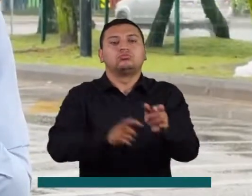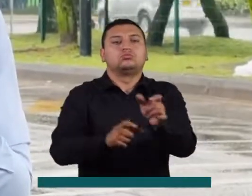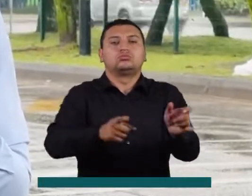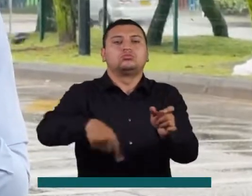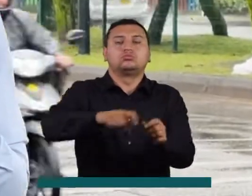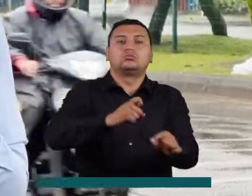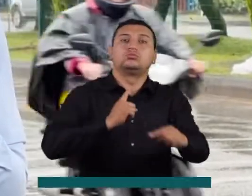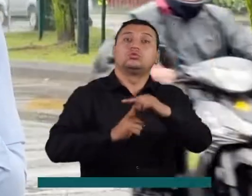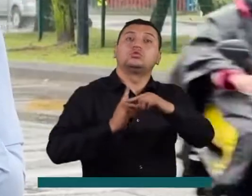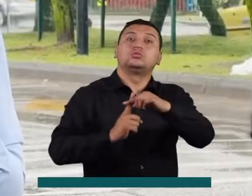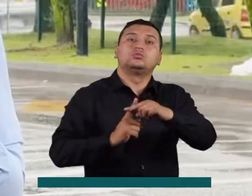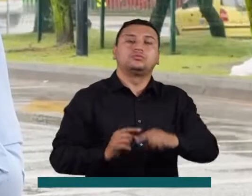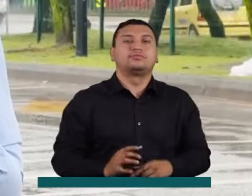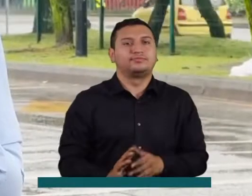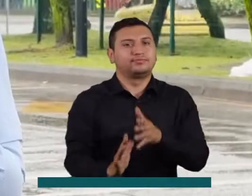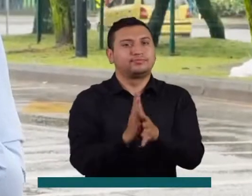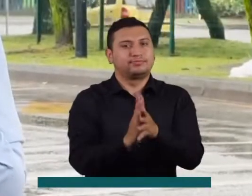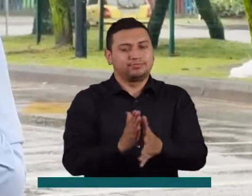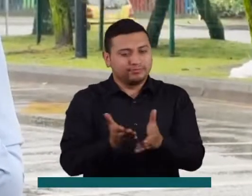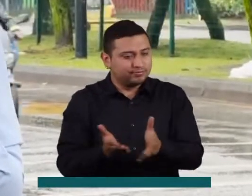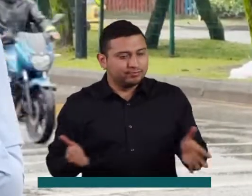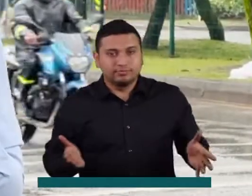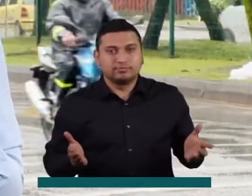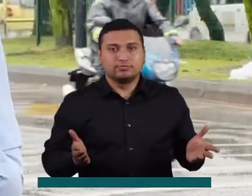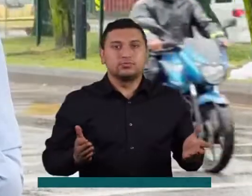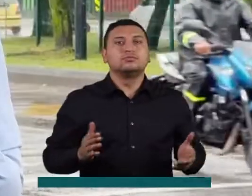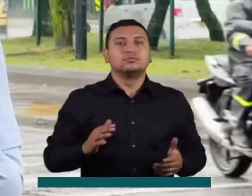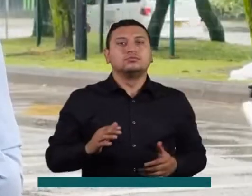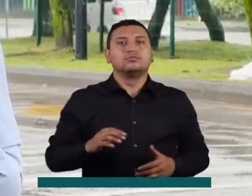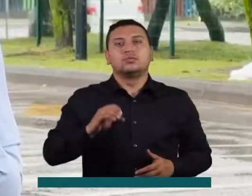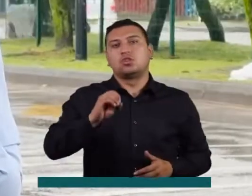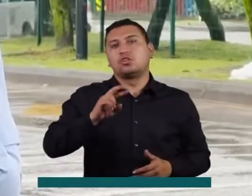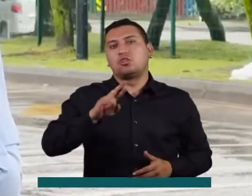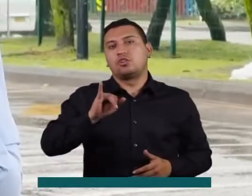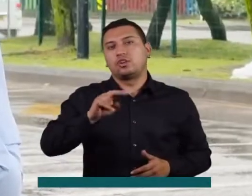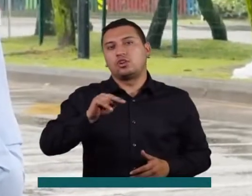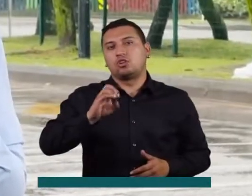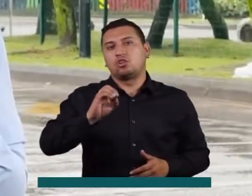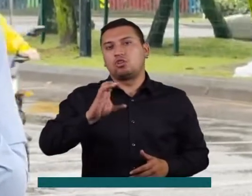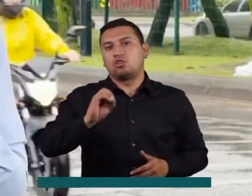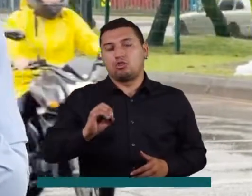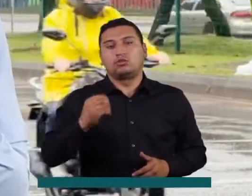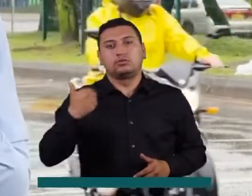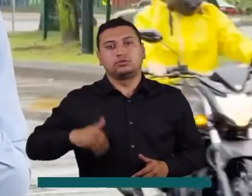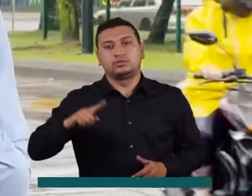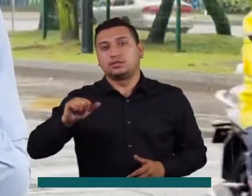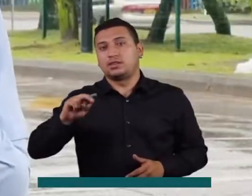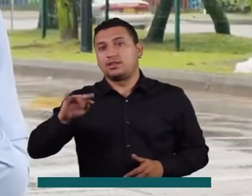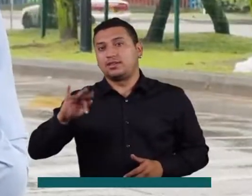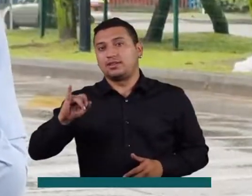bienestar a cientos de personas. Es la información desde la Orinoquía colombiana, Santiago Molina, enlace 13.